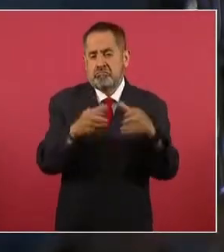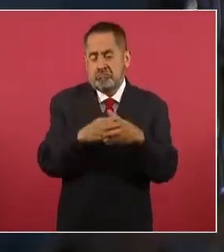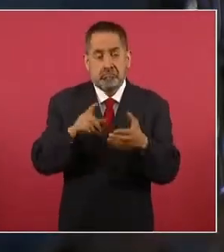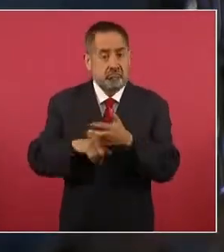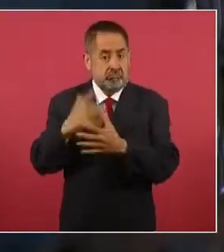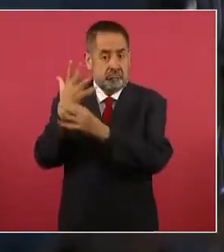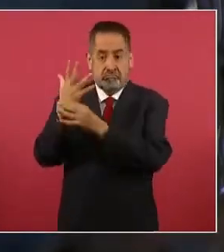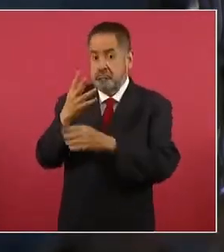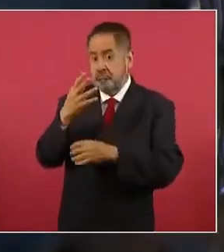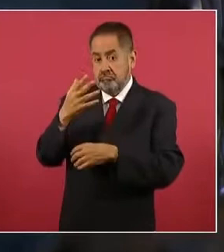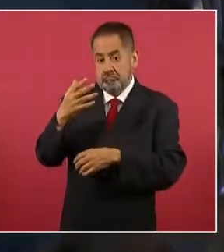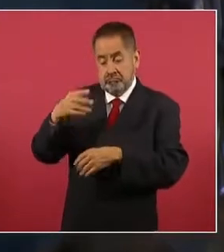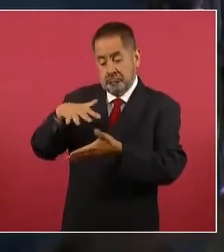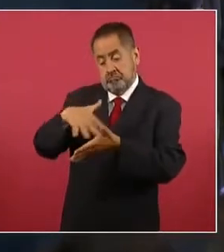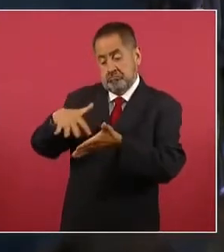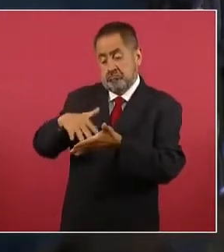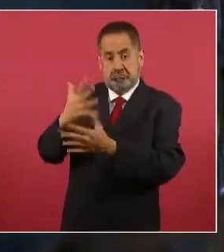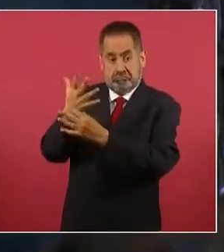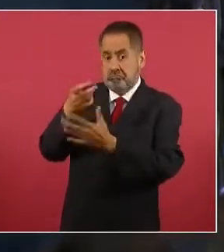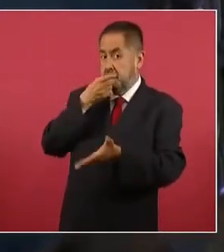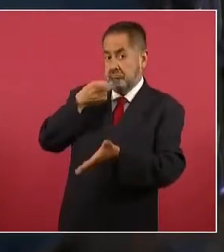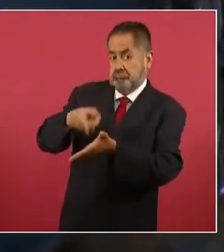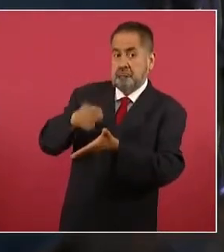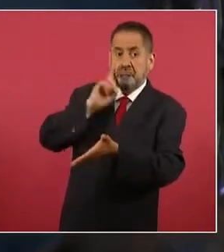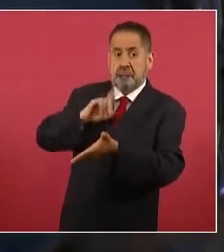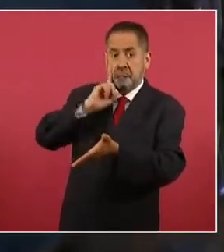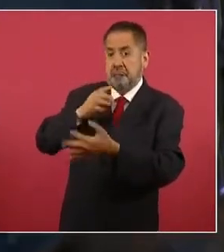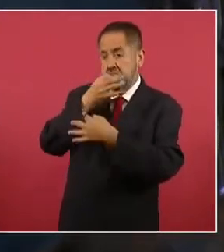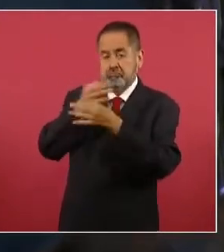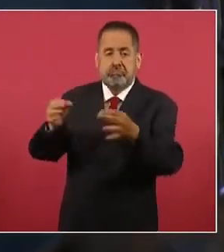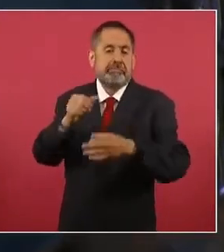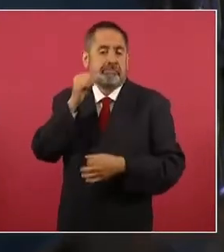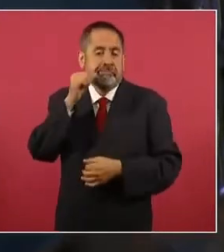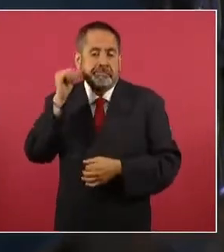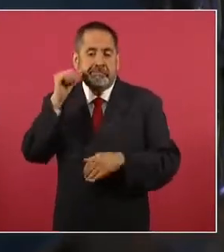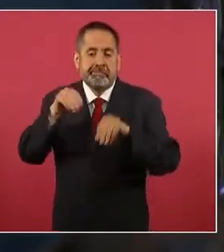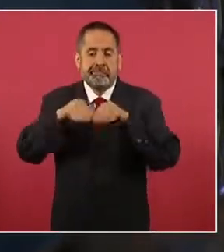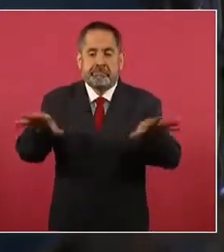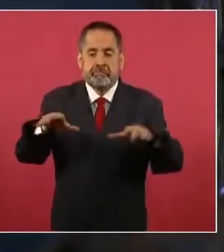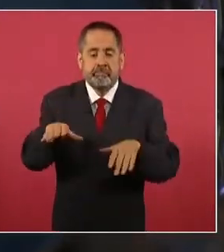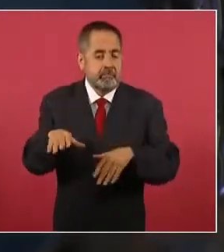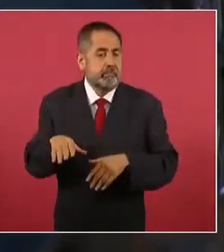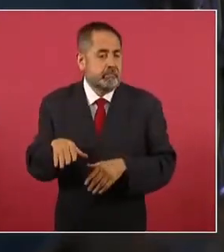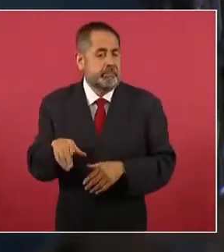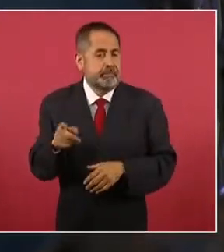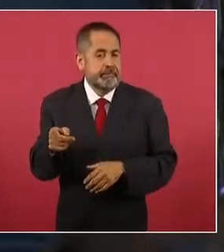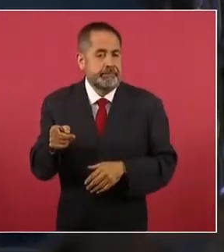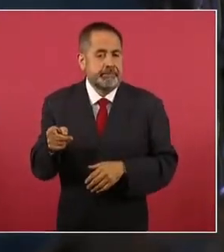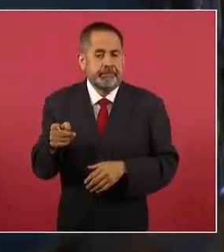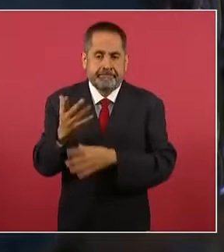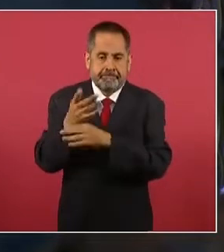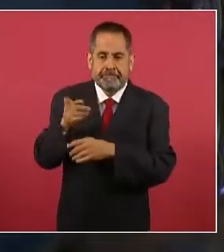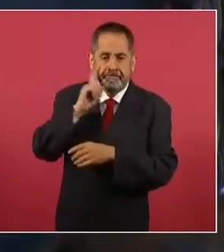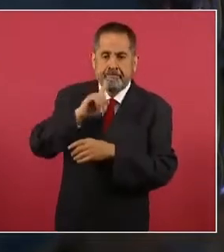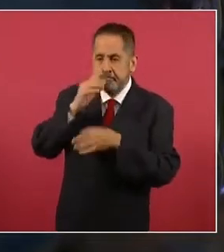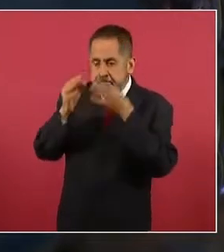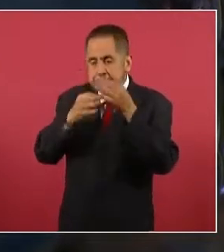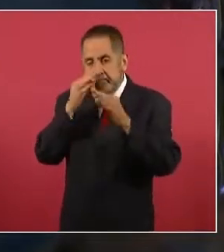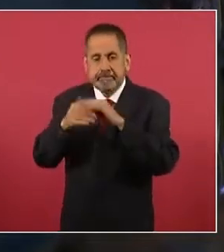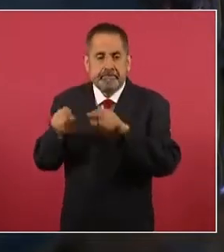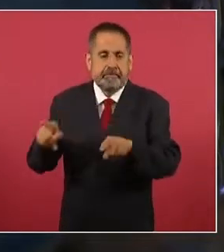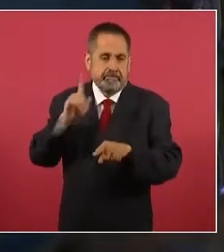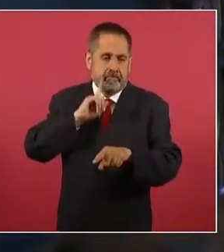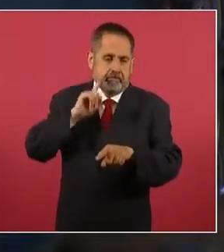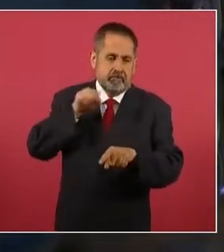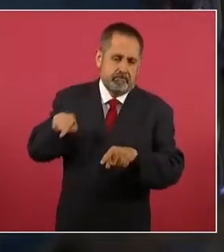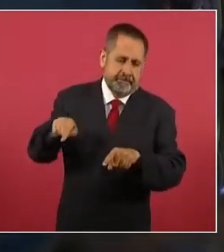una declaración textual la que acabo de leer. Y que el día de ayer se difundió por parte de esta persona que acabo de decir